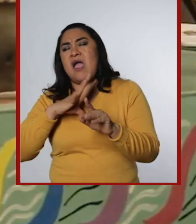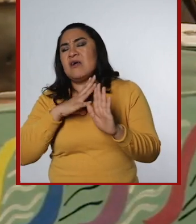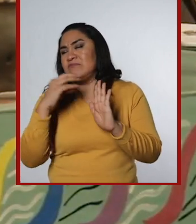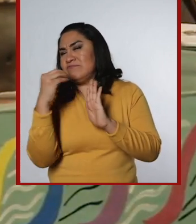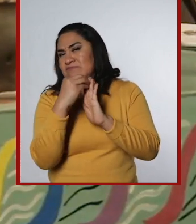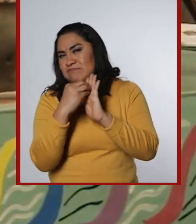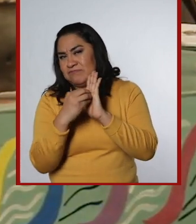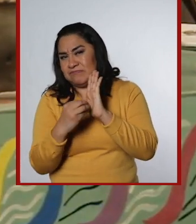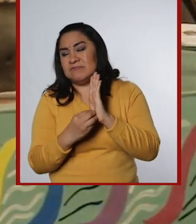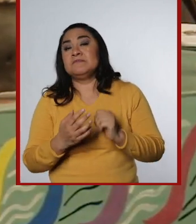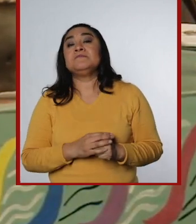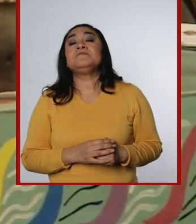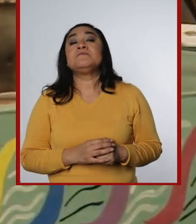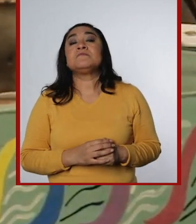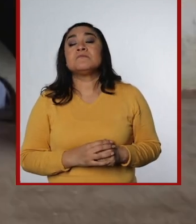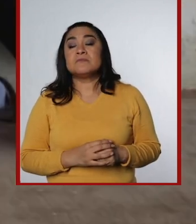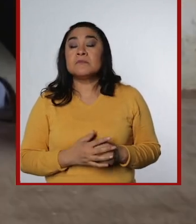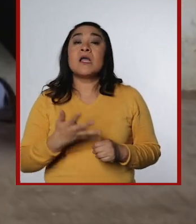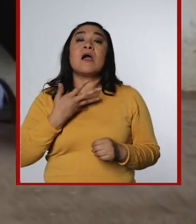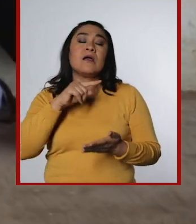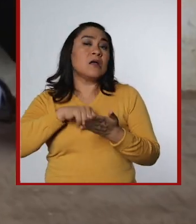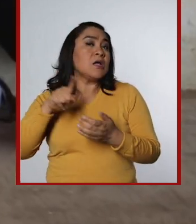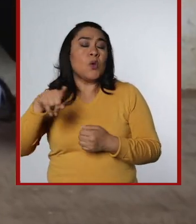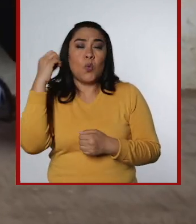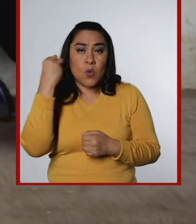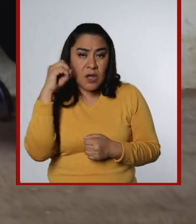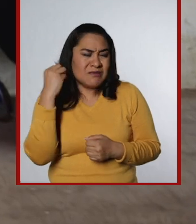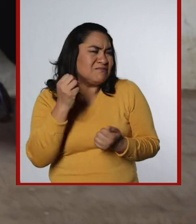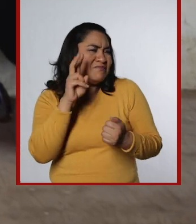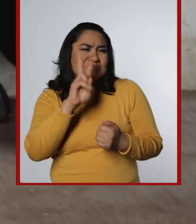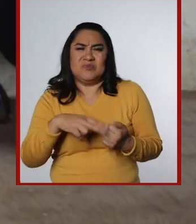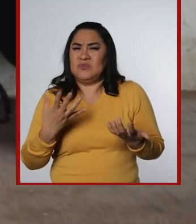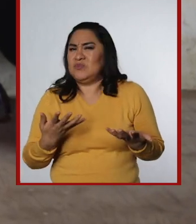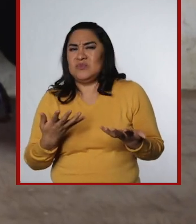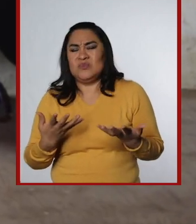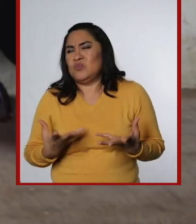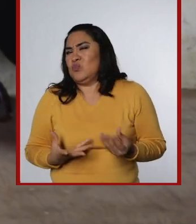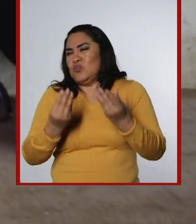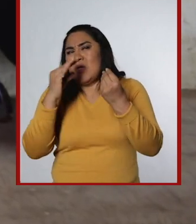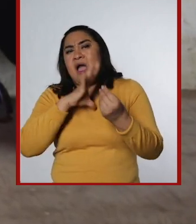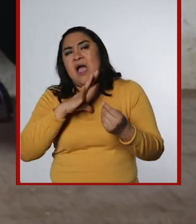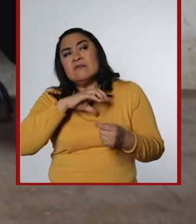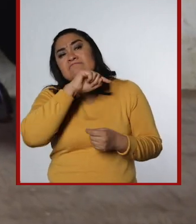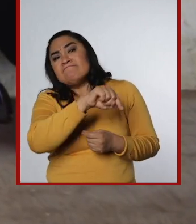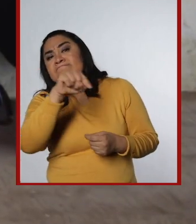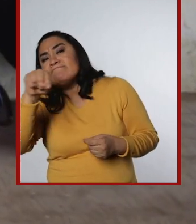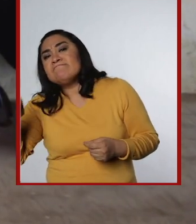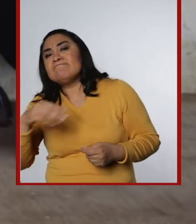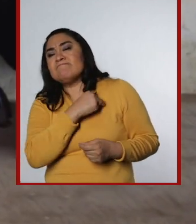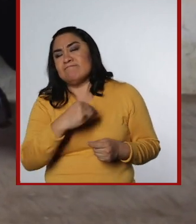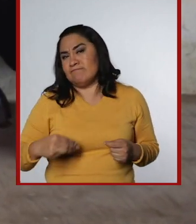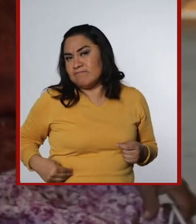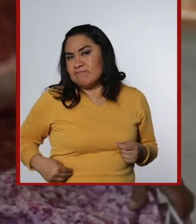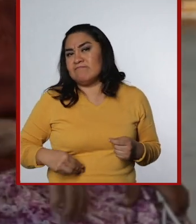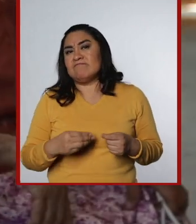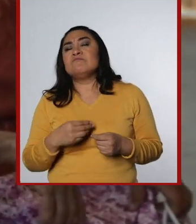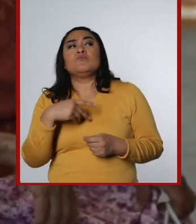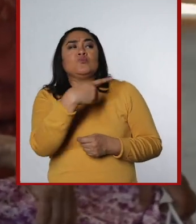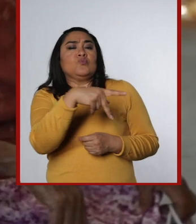se habla mucho de Ayutla aquí en Guerrero, se habla en Oaxaca, de muchos municipios que deciden de